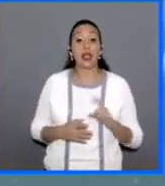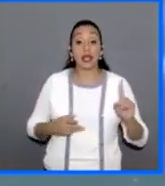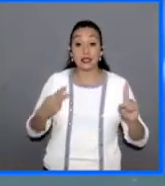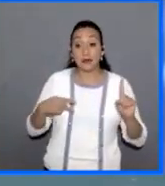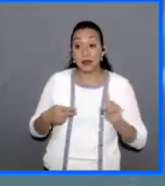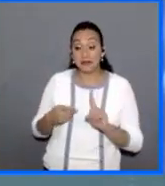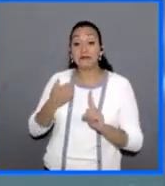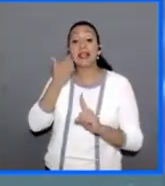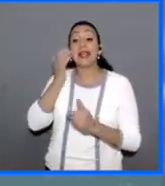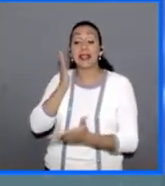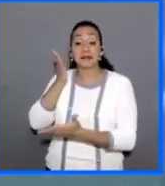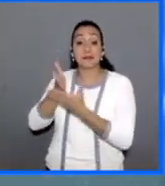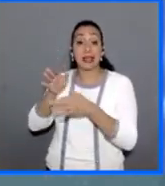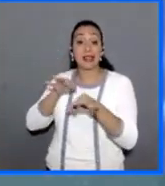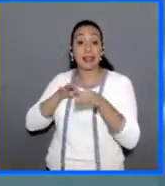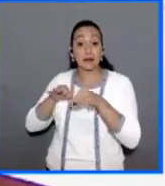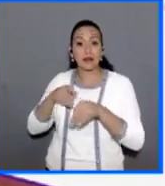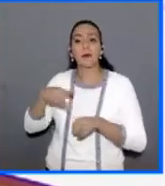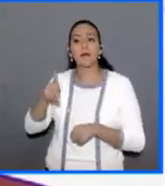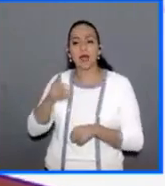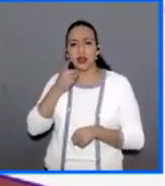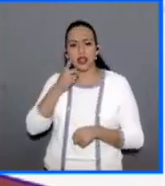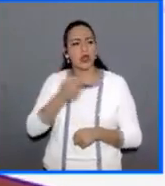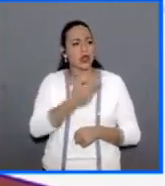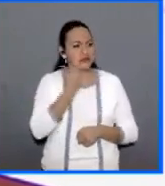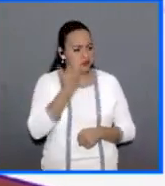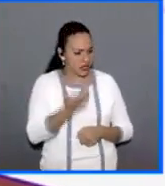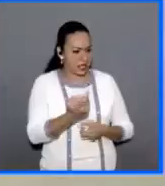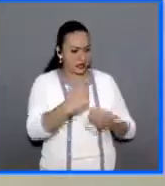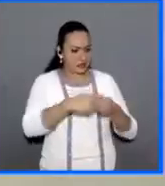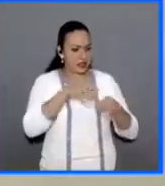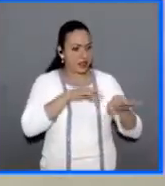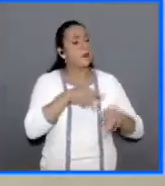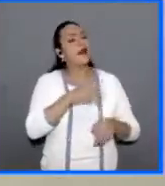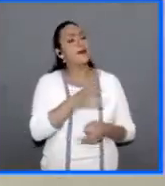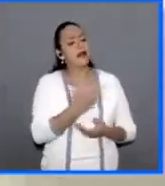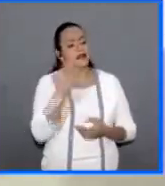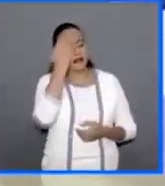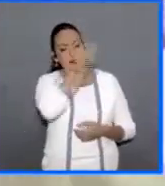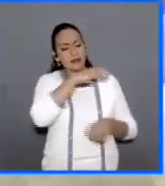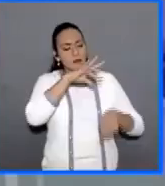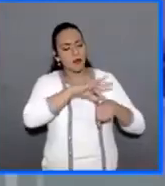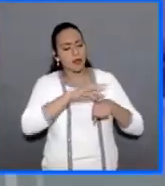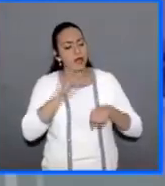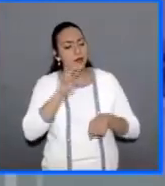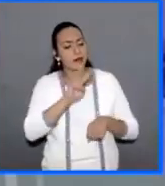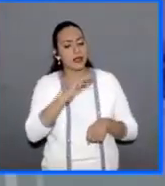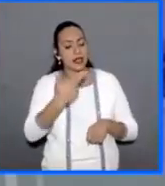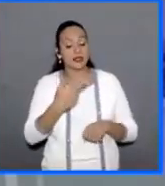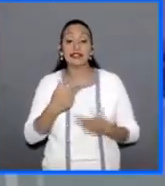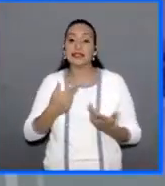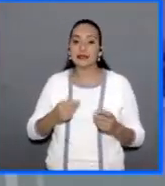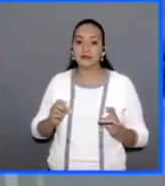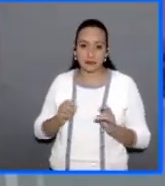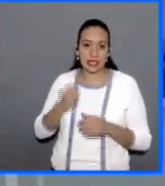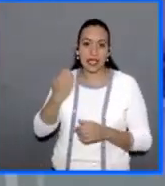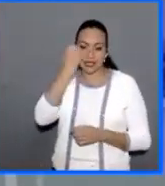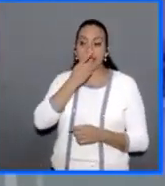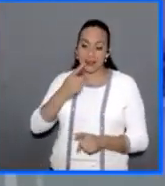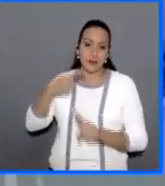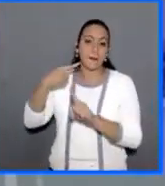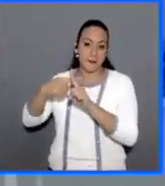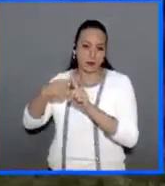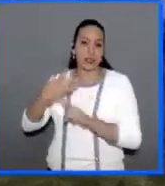le requirió un examen de VIH, el cual presentó un diagnóstico positivo, por lo cual el IMSS le negó